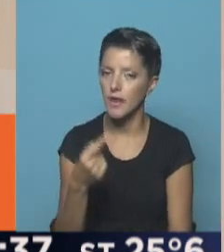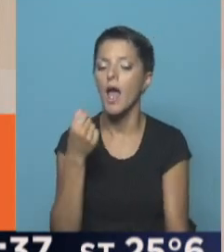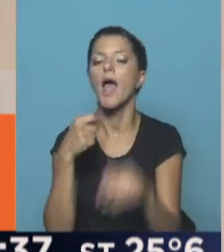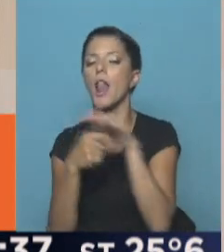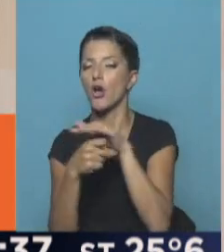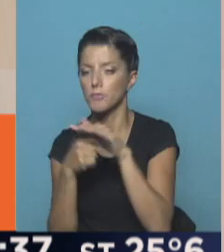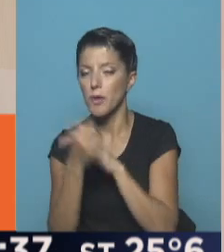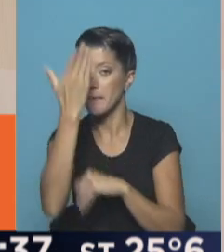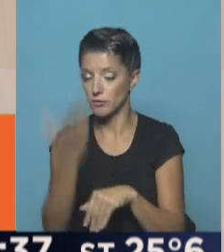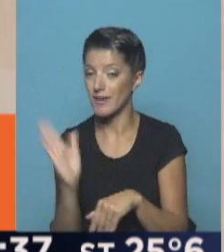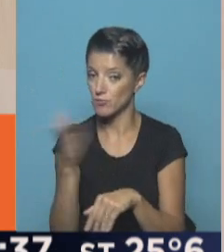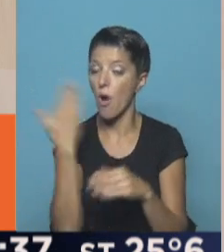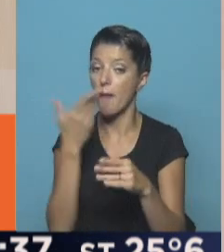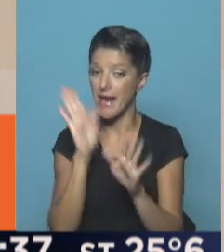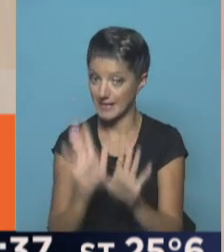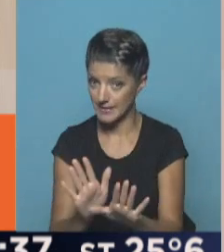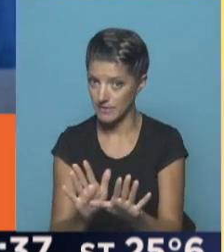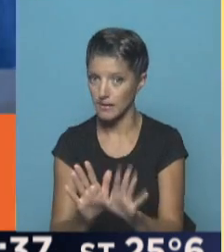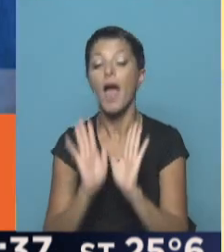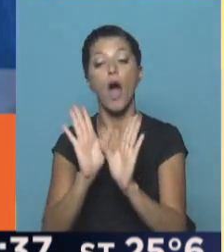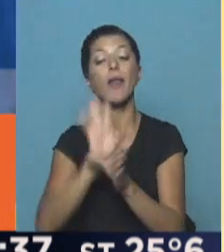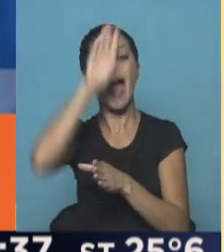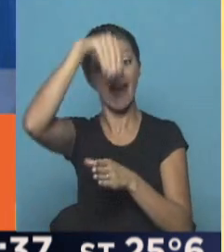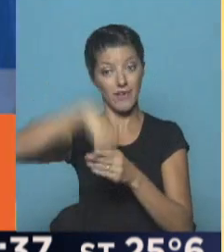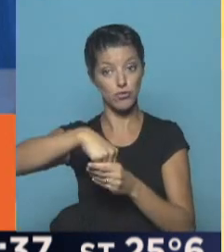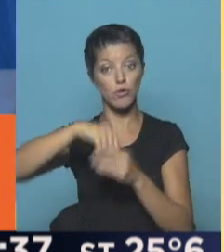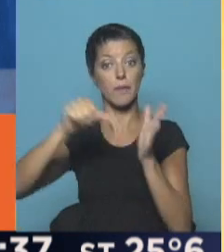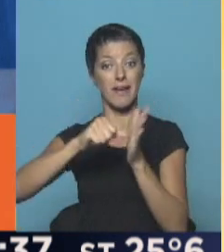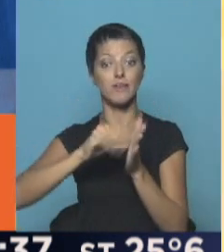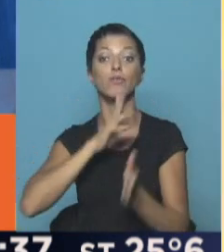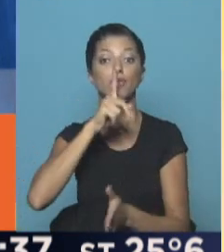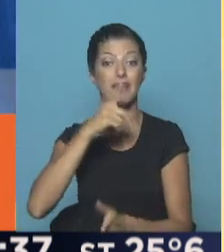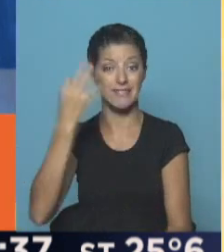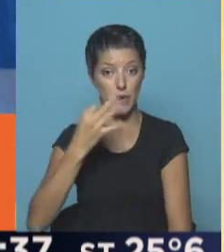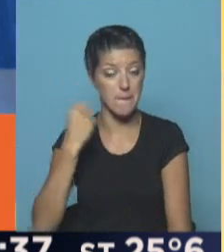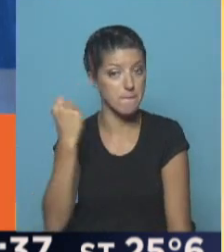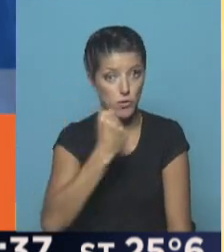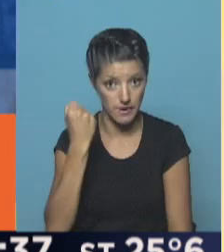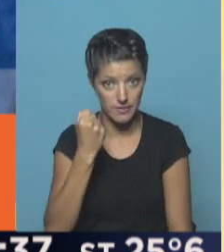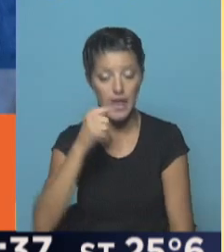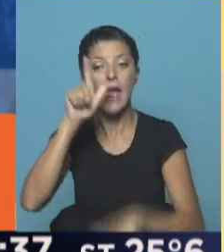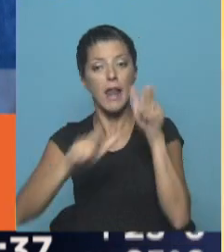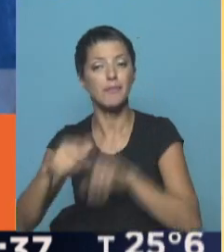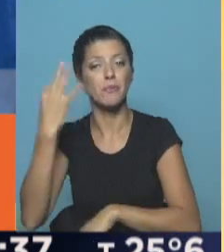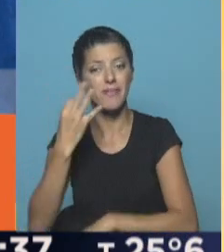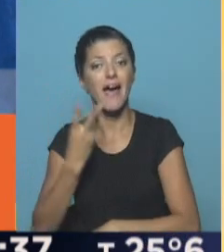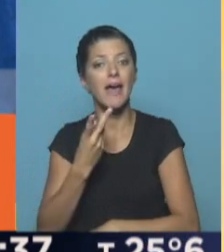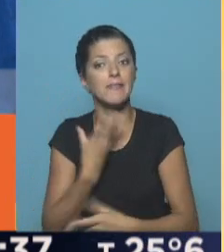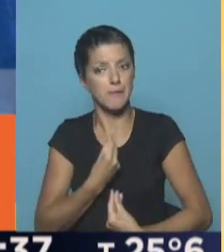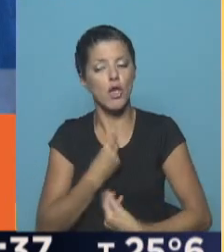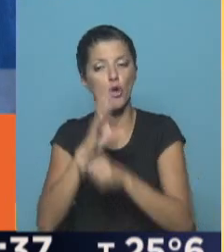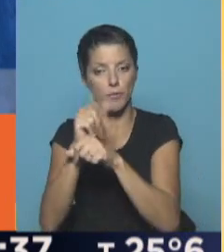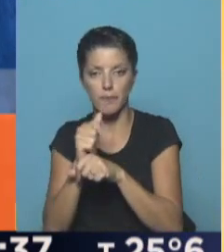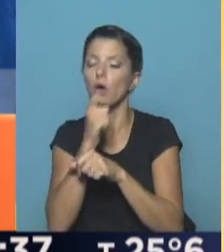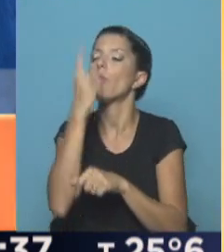Rusia. Ahora, la seguridad que existe dentro de Rusia es importante, yo la pude comprobar. La gente tiene miedo realmente de robar. O sea, una cosa es el